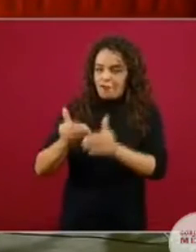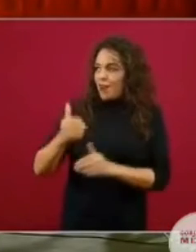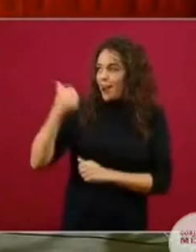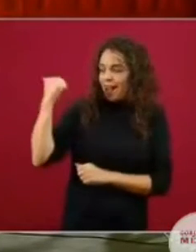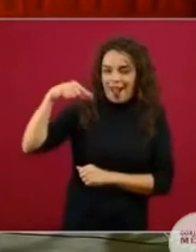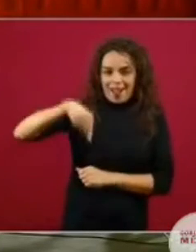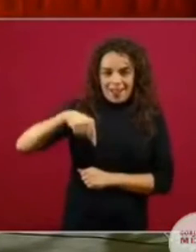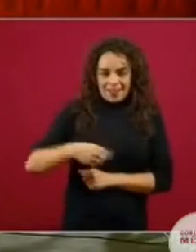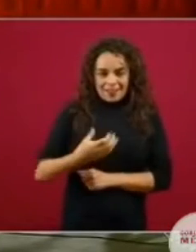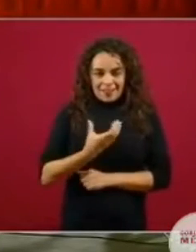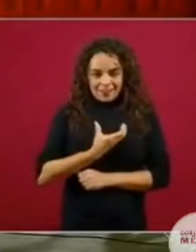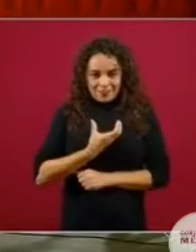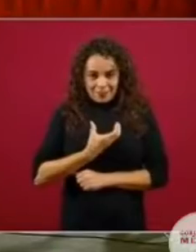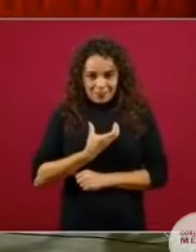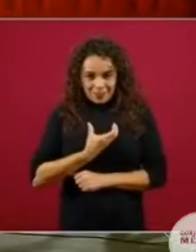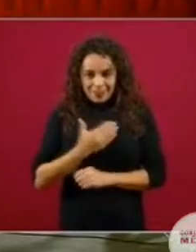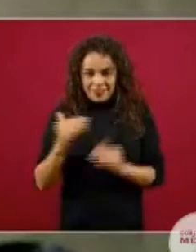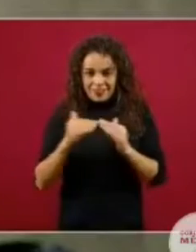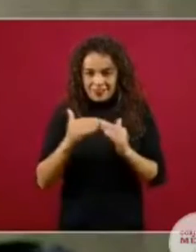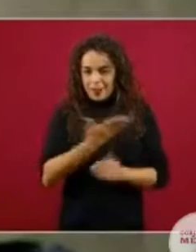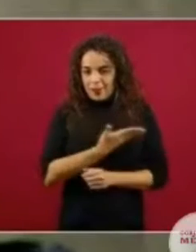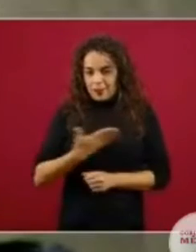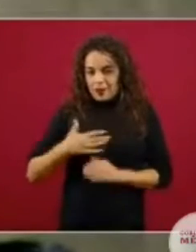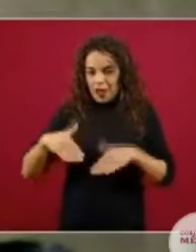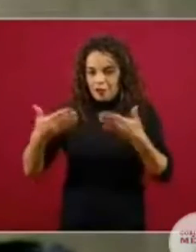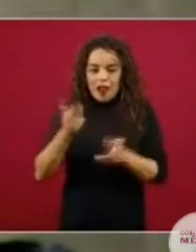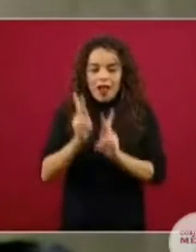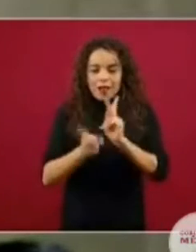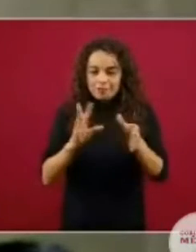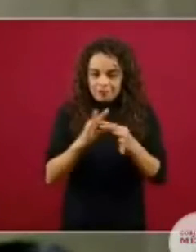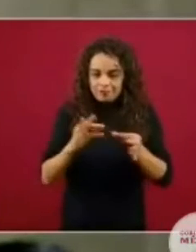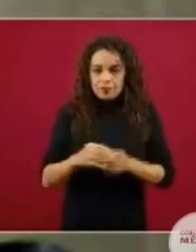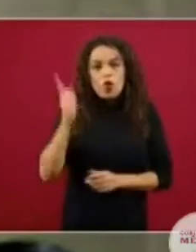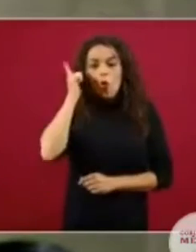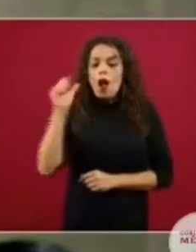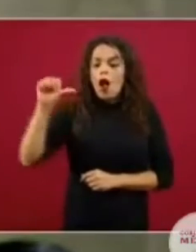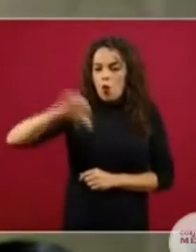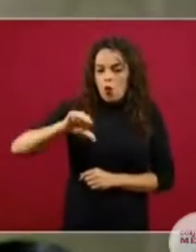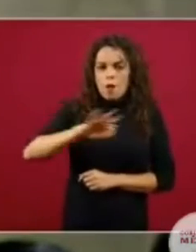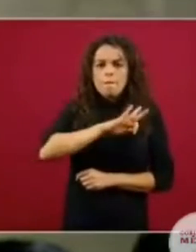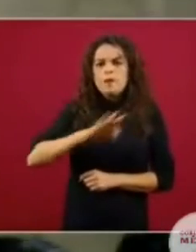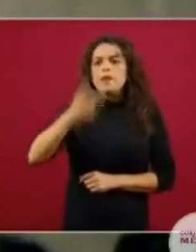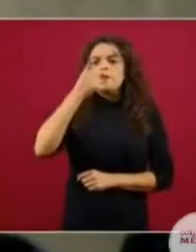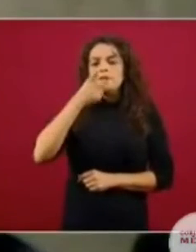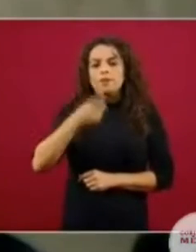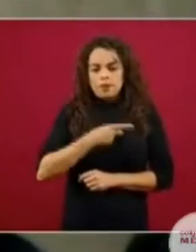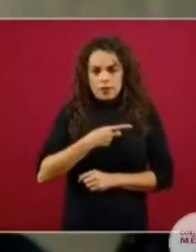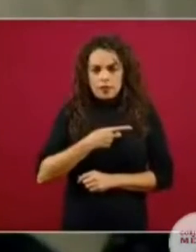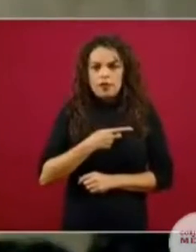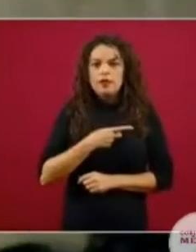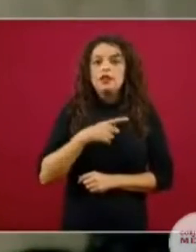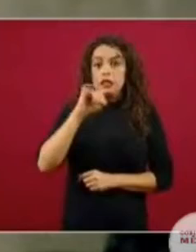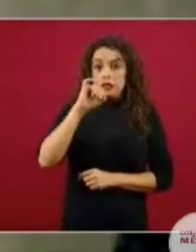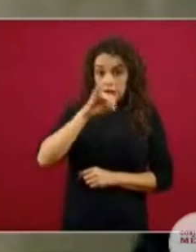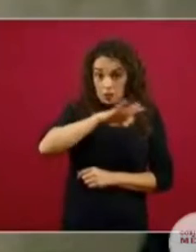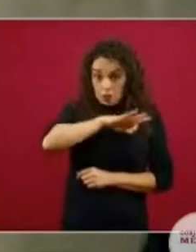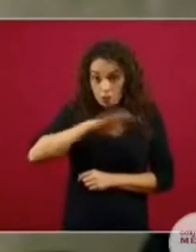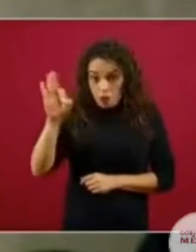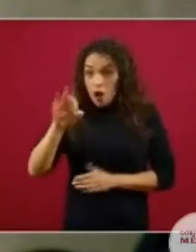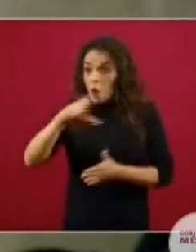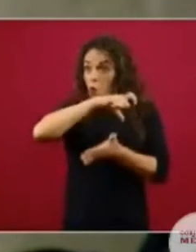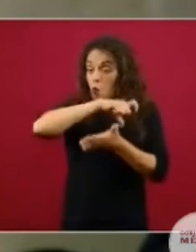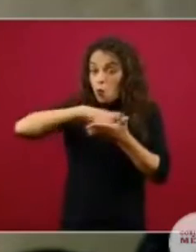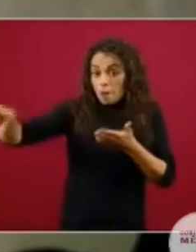nacional nos hablaba que el día de hoy nos podía dar algunos datos sobre esta posible compra que se podría hacer de mí